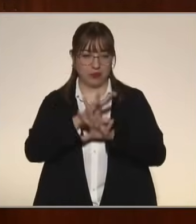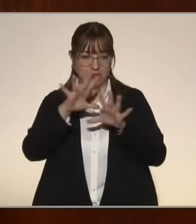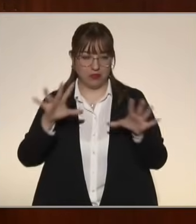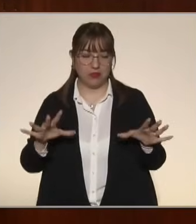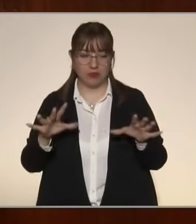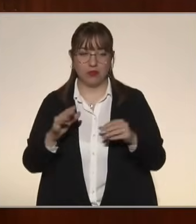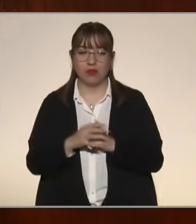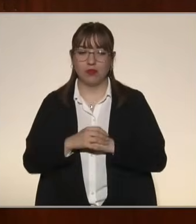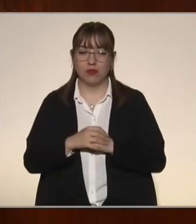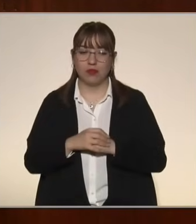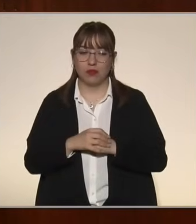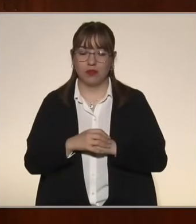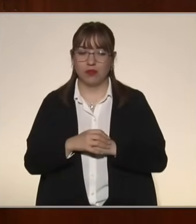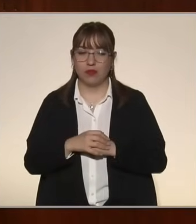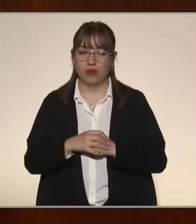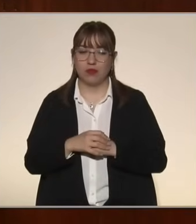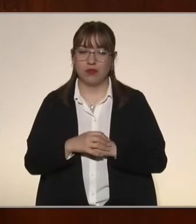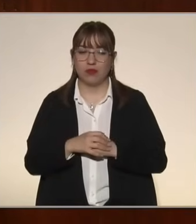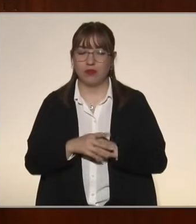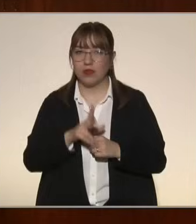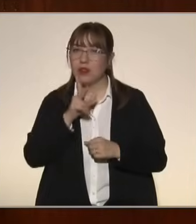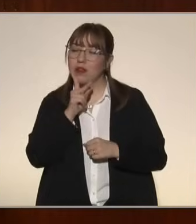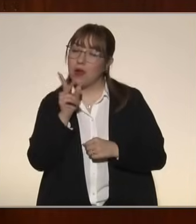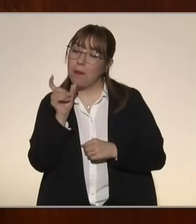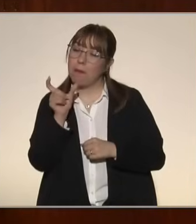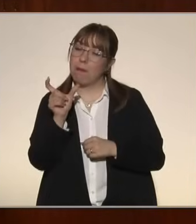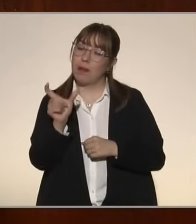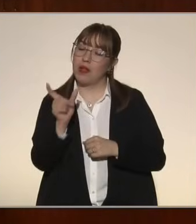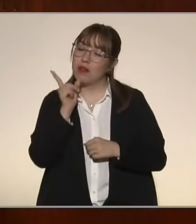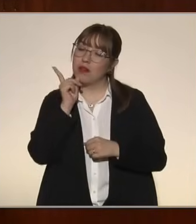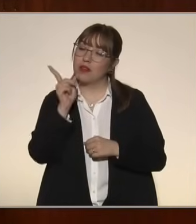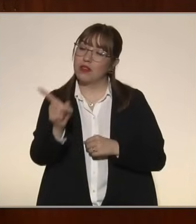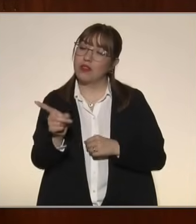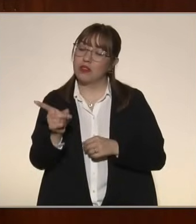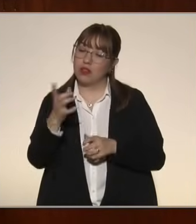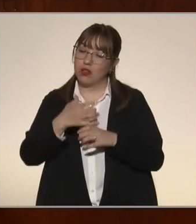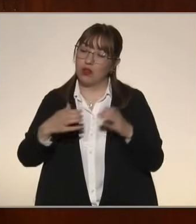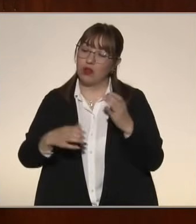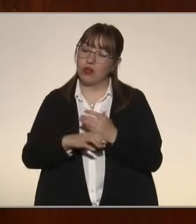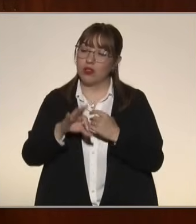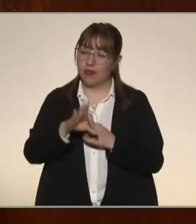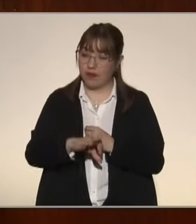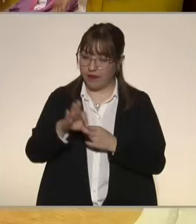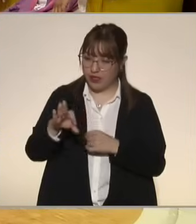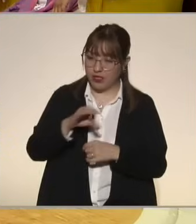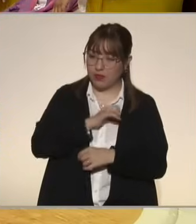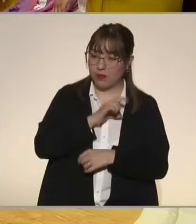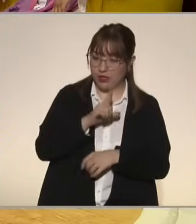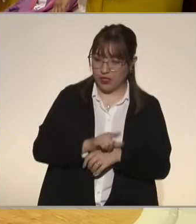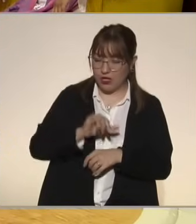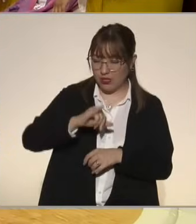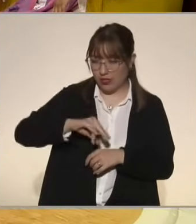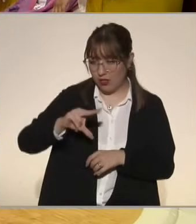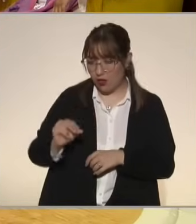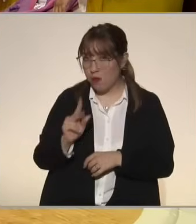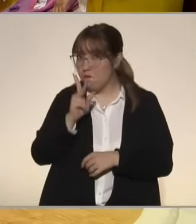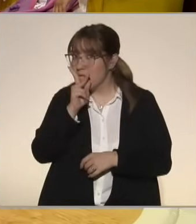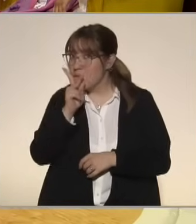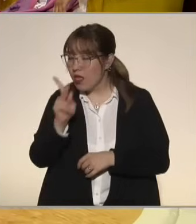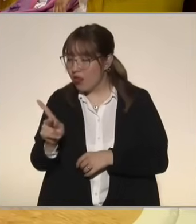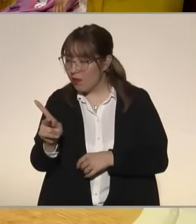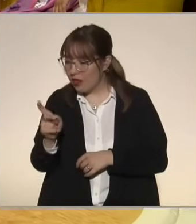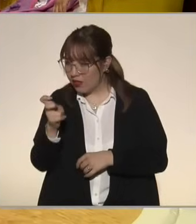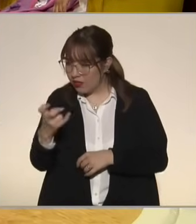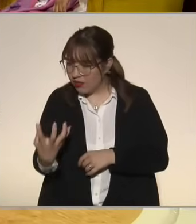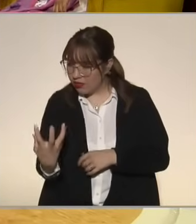tan importantes son las palabras que les ponemos a las cosas que suceden y si las palabras también pueden llevarnos a